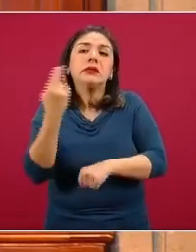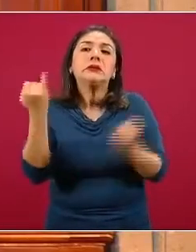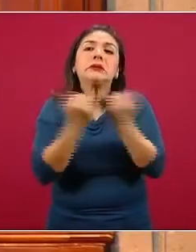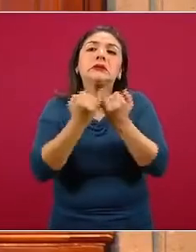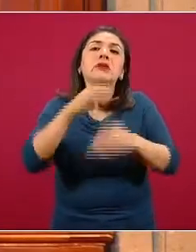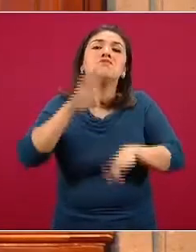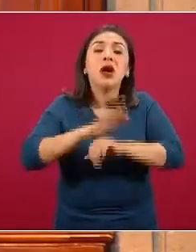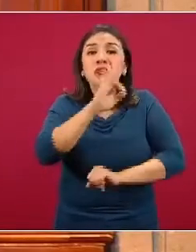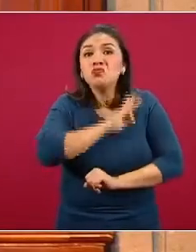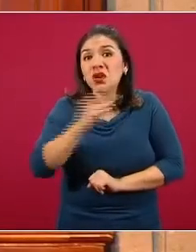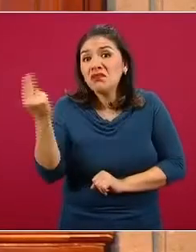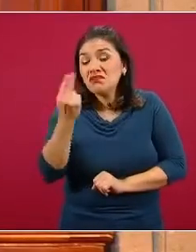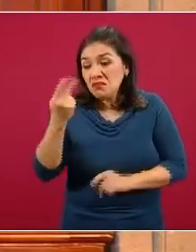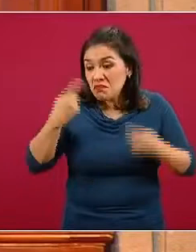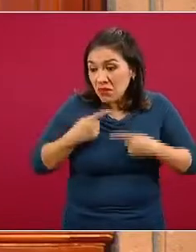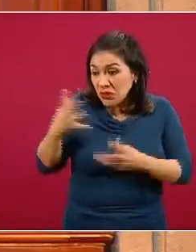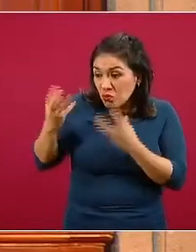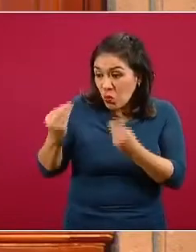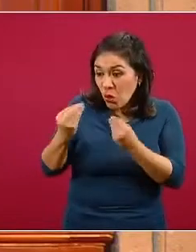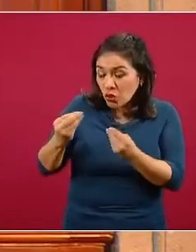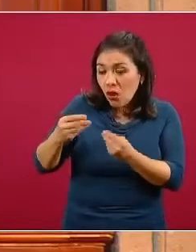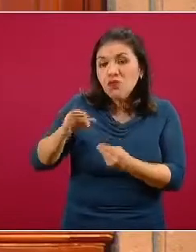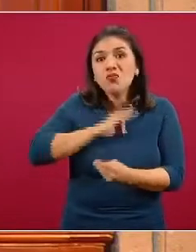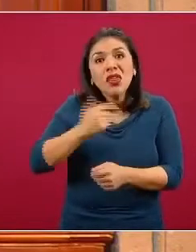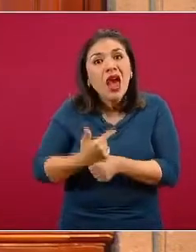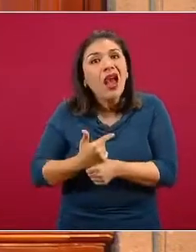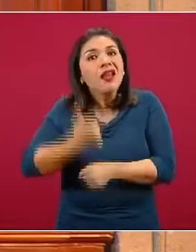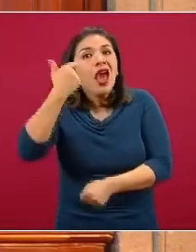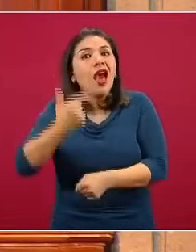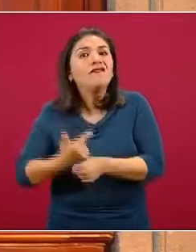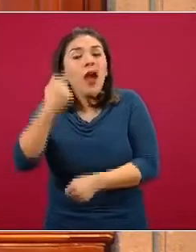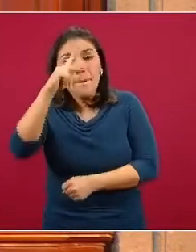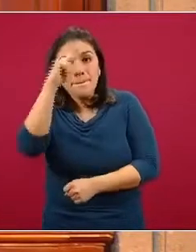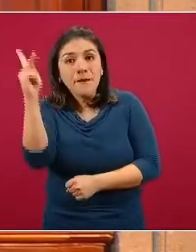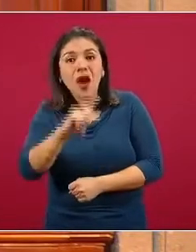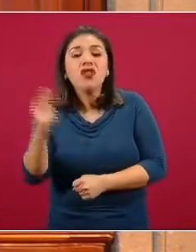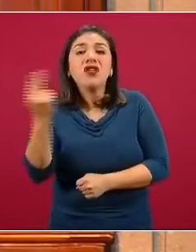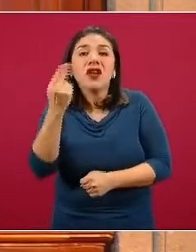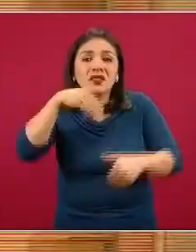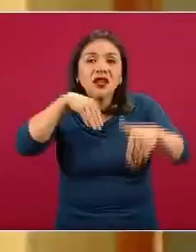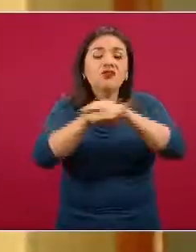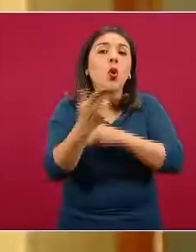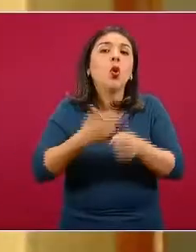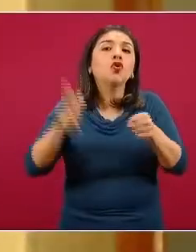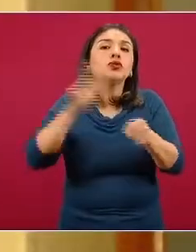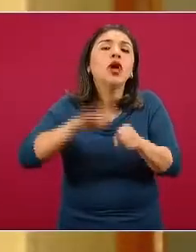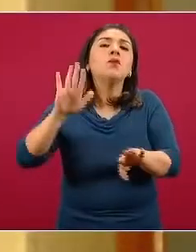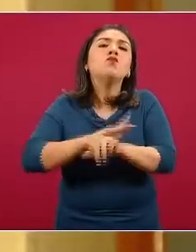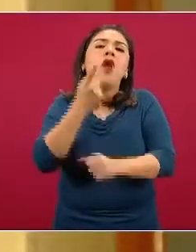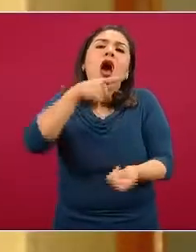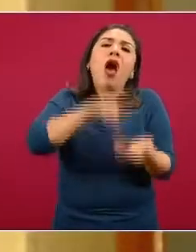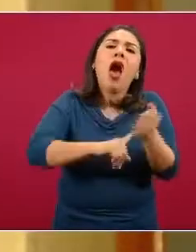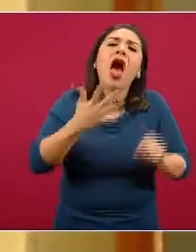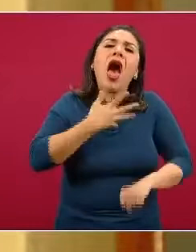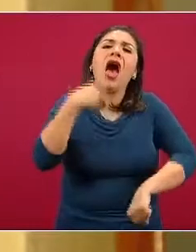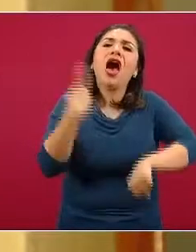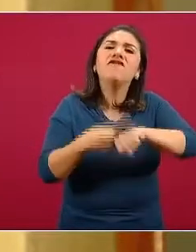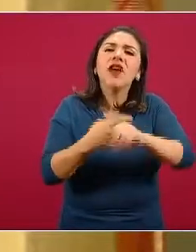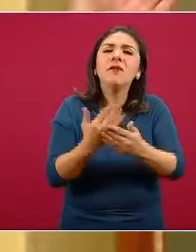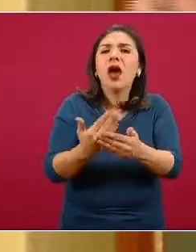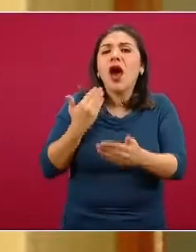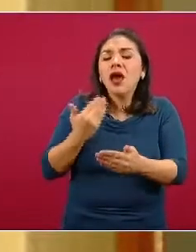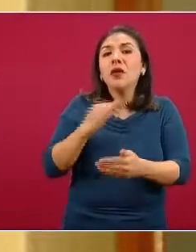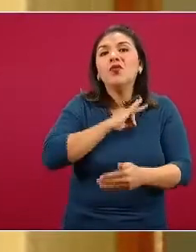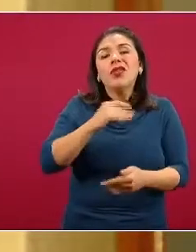la probabilidad de que personas con factores de riesgo o personas con comorbilidades de las que ya hemos mencionado enfermen de manera